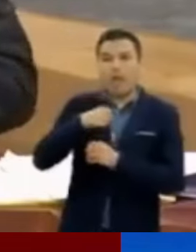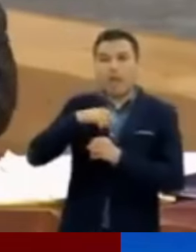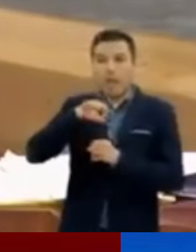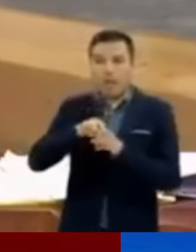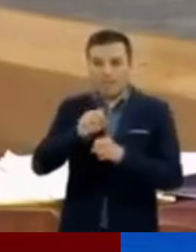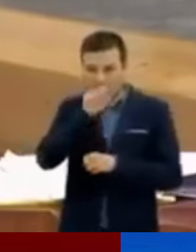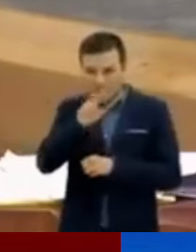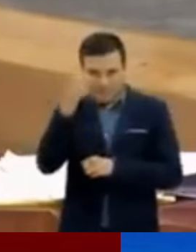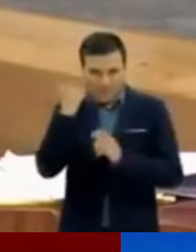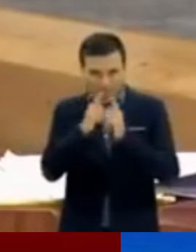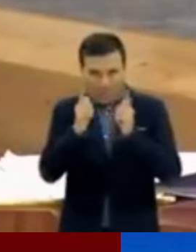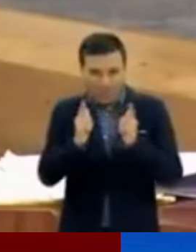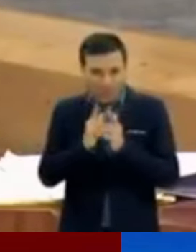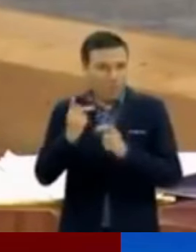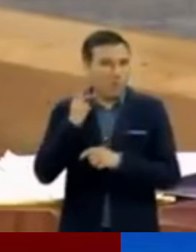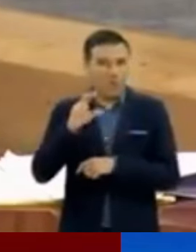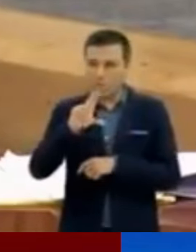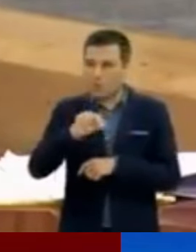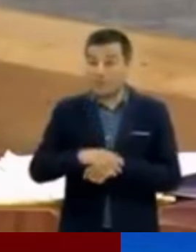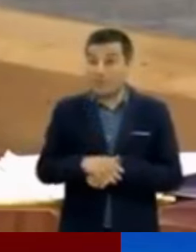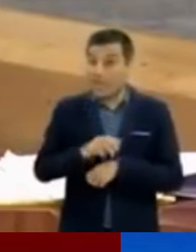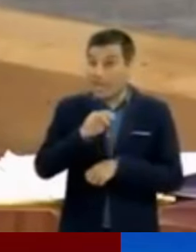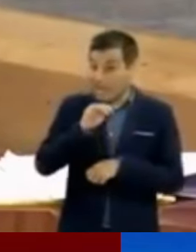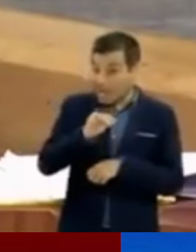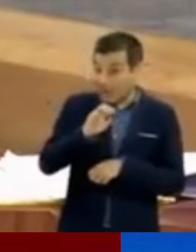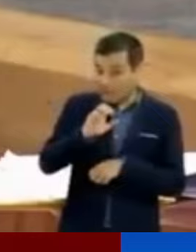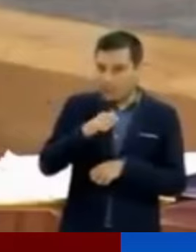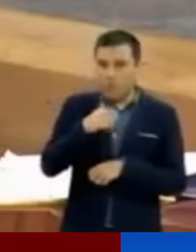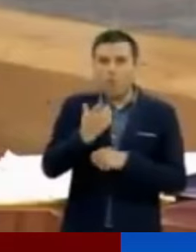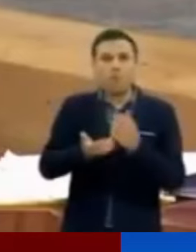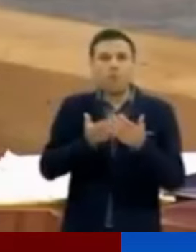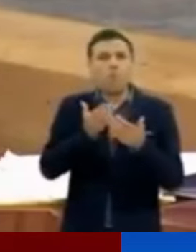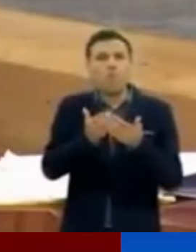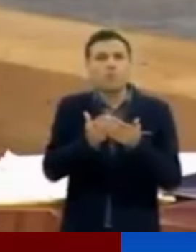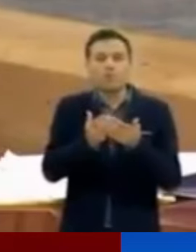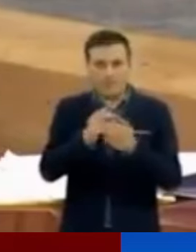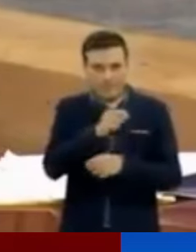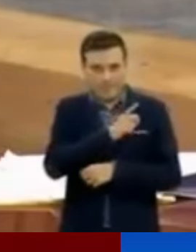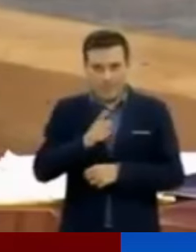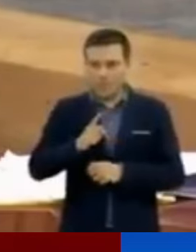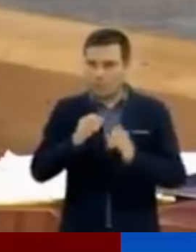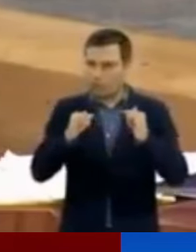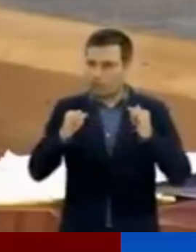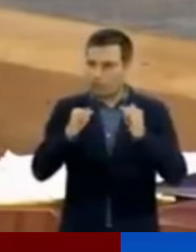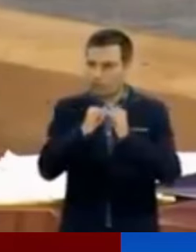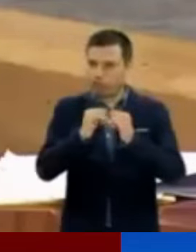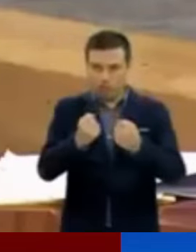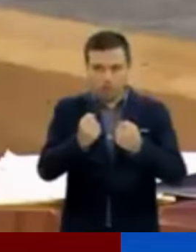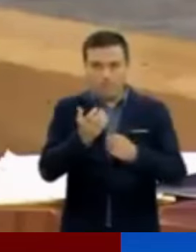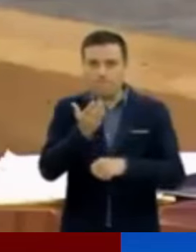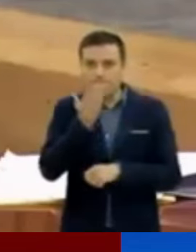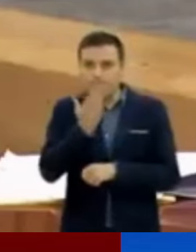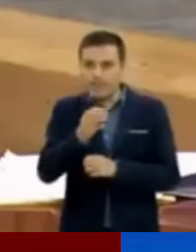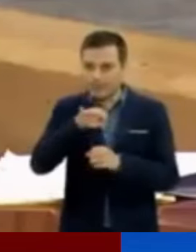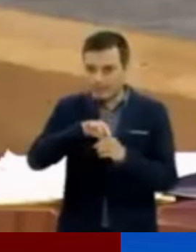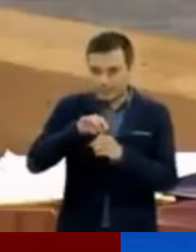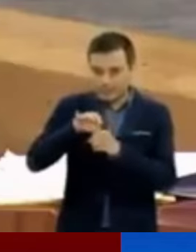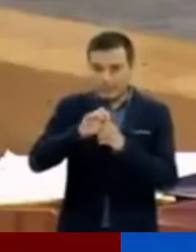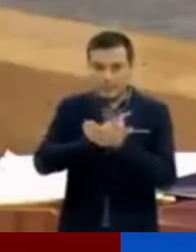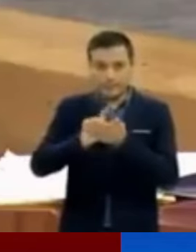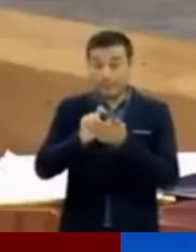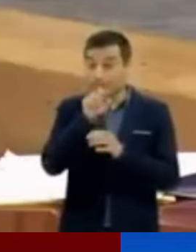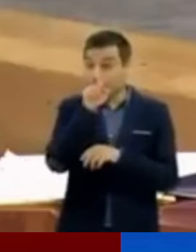política. En el México nuevo que Movimiento Ciudadano propone se construye con instituciones que se respetan, con elecciones limpias